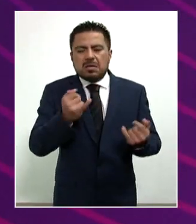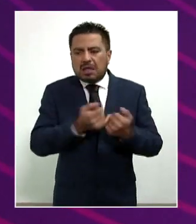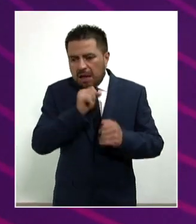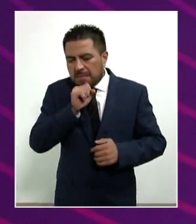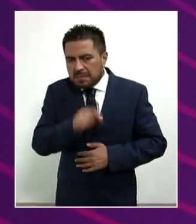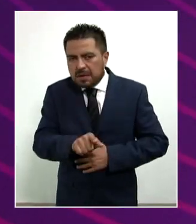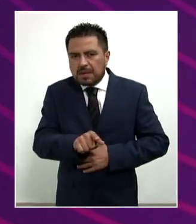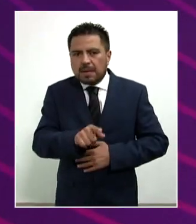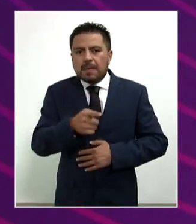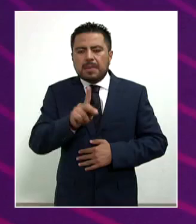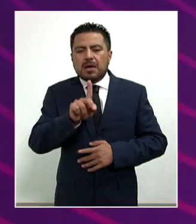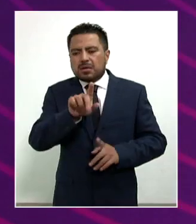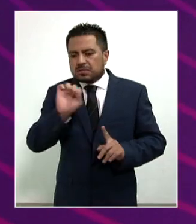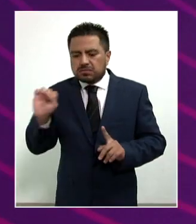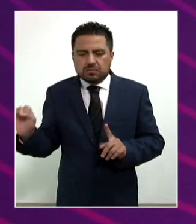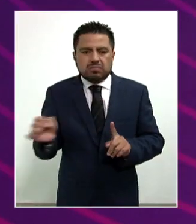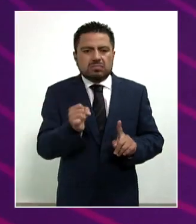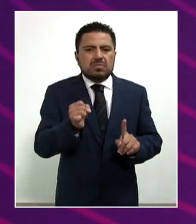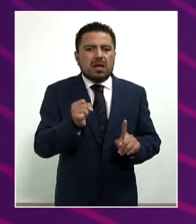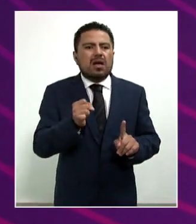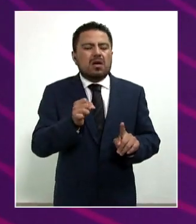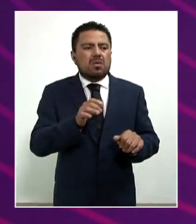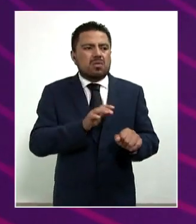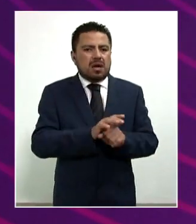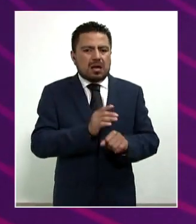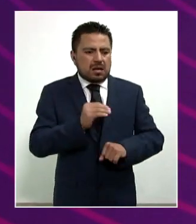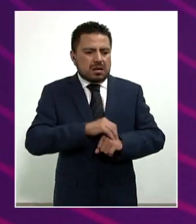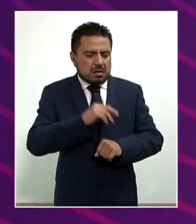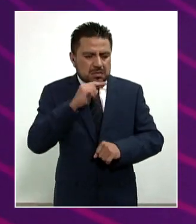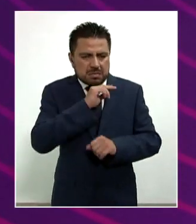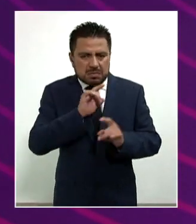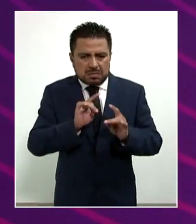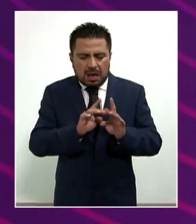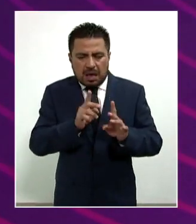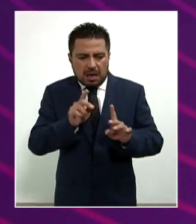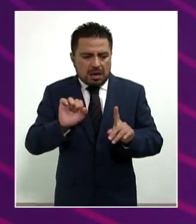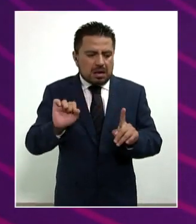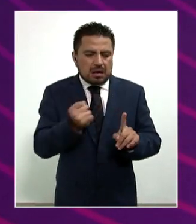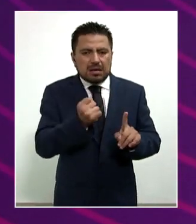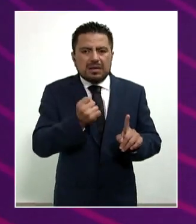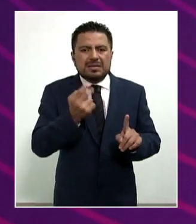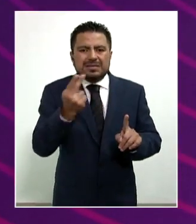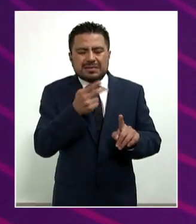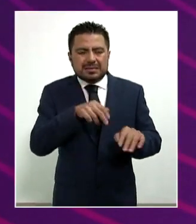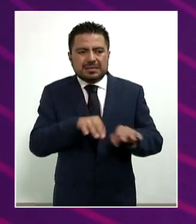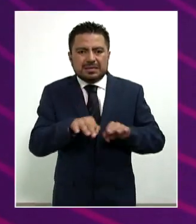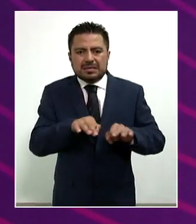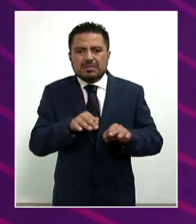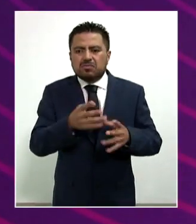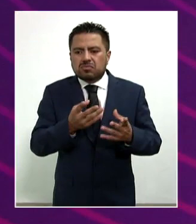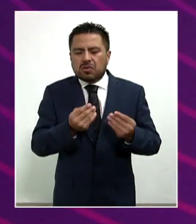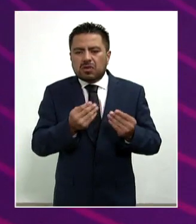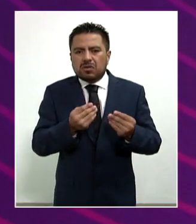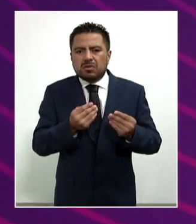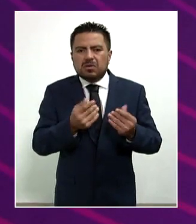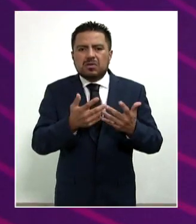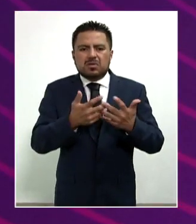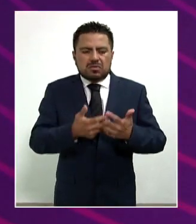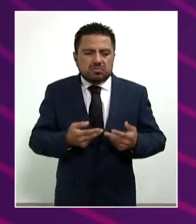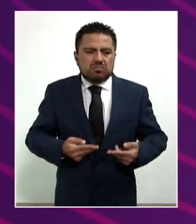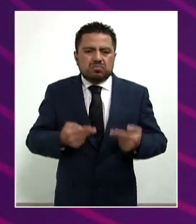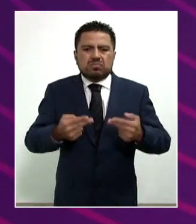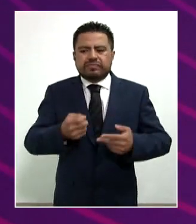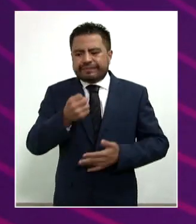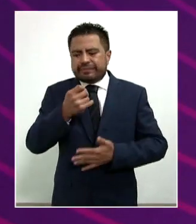también, pero volteen a ver las maquilas y si me apuras un poco, volteen a ver los empleados de muchos